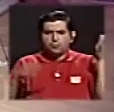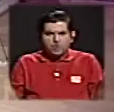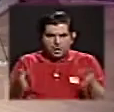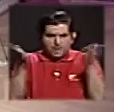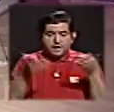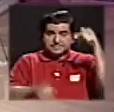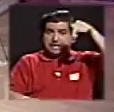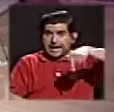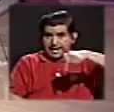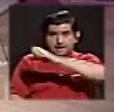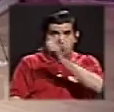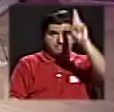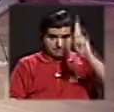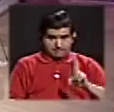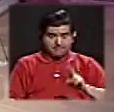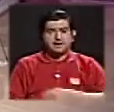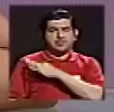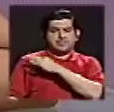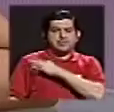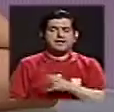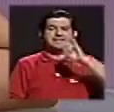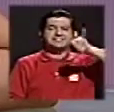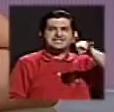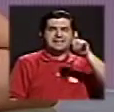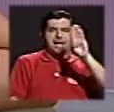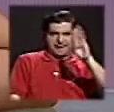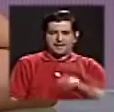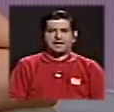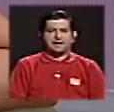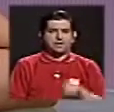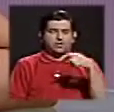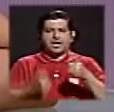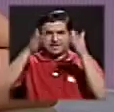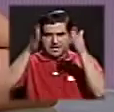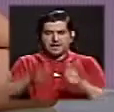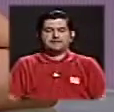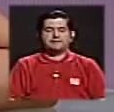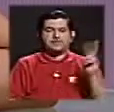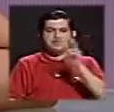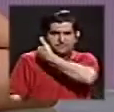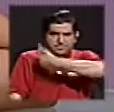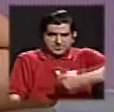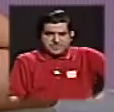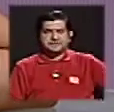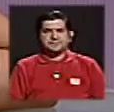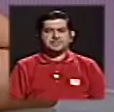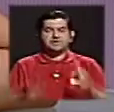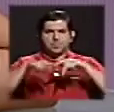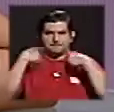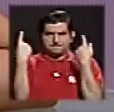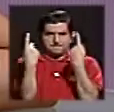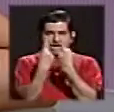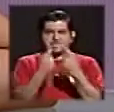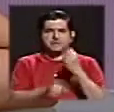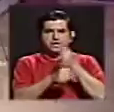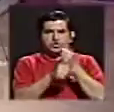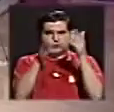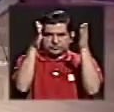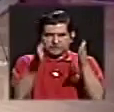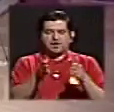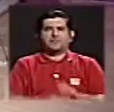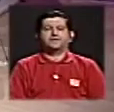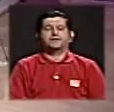impulsando en Costa Rica, hemos invitado a Jessica Barquero, quien es candidata a vicepresidenta por el Partido de los